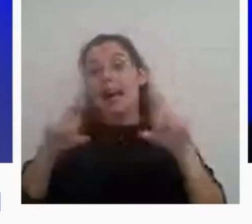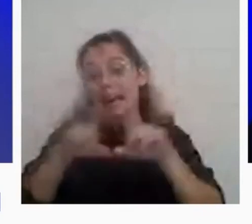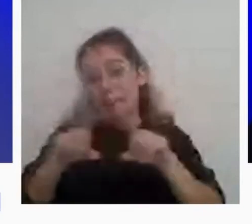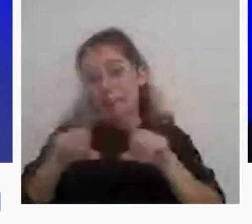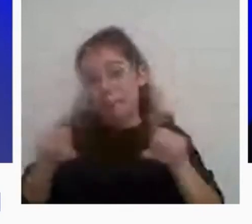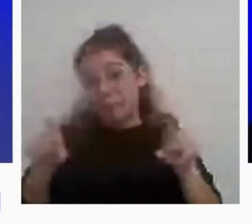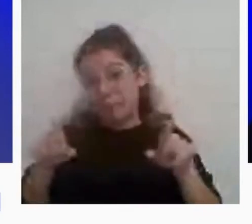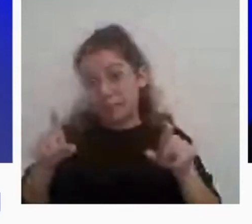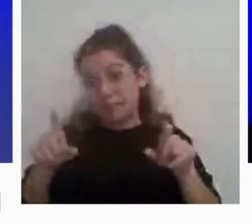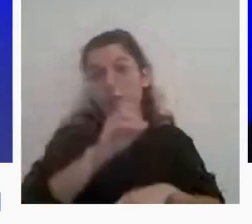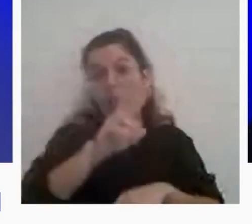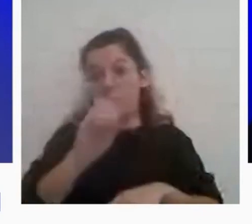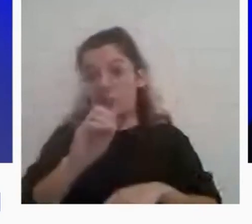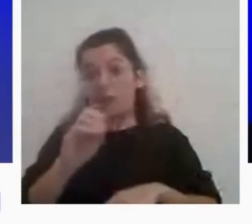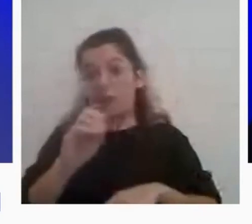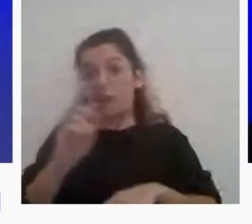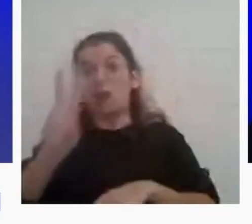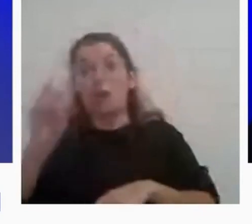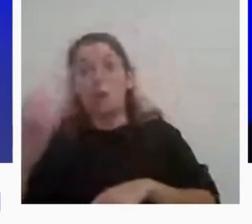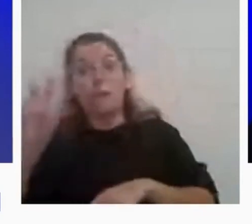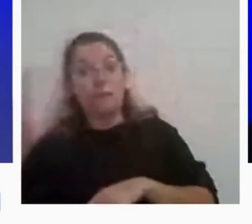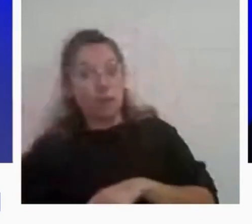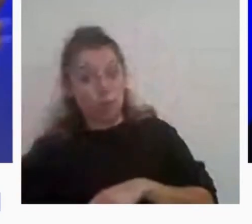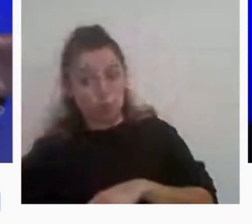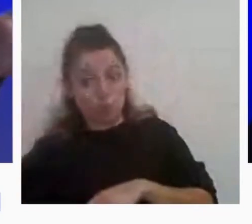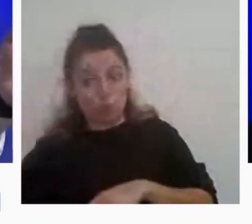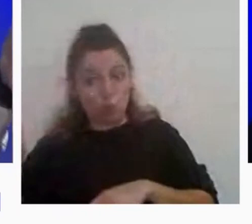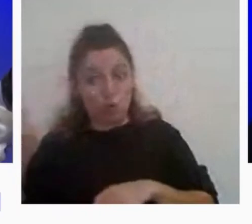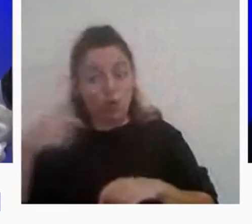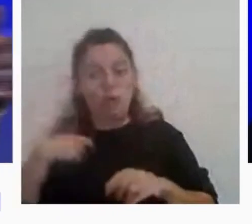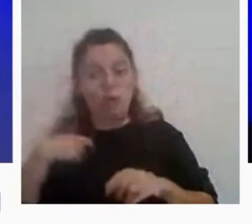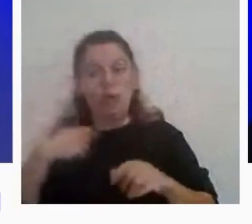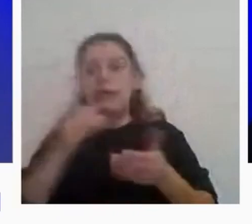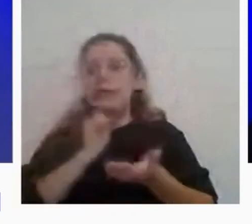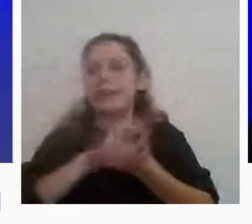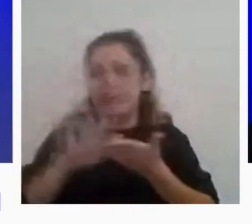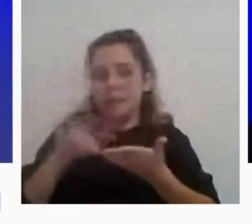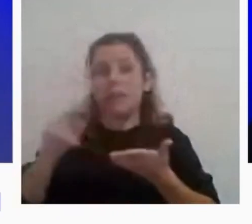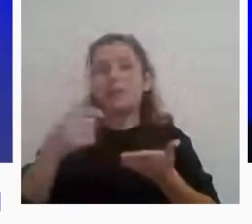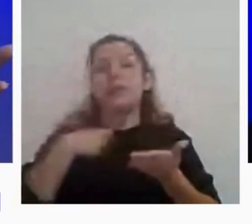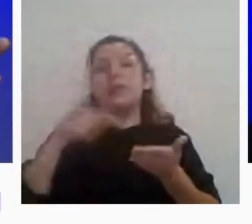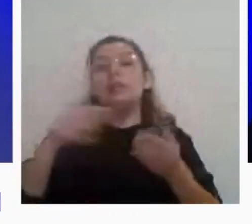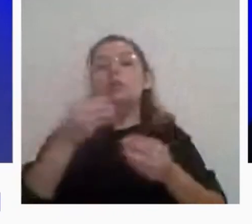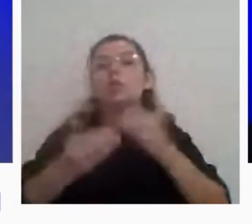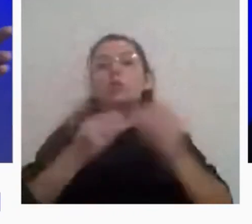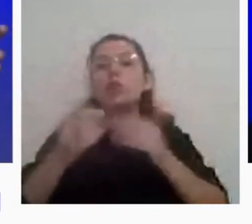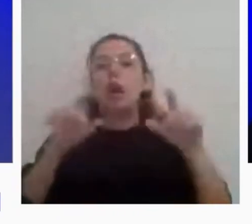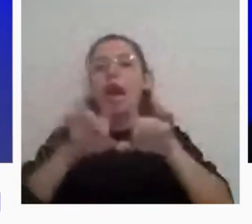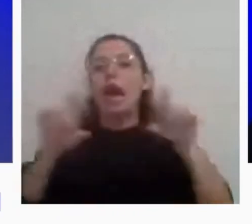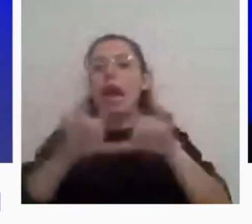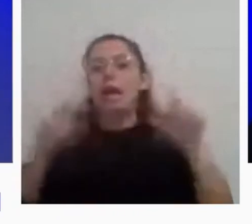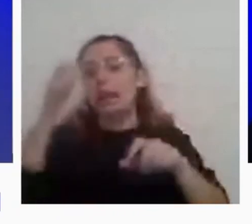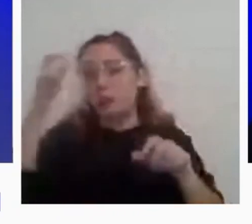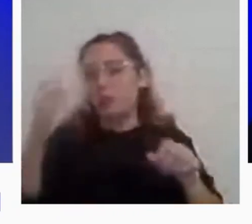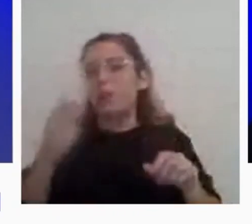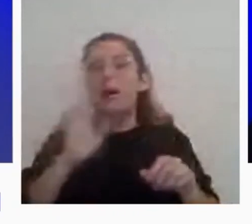el 2021 fue gratuita y lo utilizaron más de 2.000 agencias de viajes, de estas de pueblo, como yo decía al principio, que tienen, que no vaya a sonar